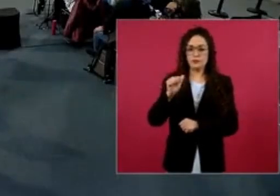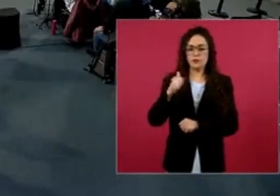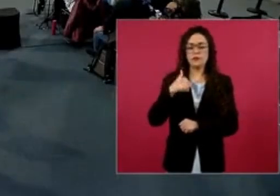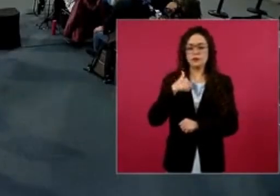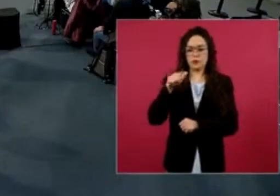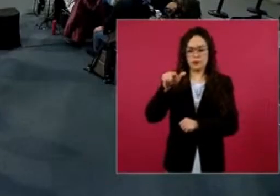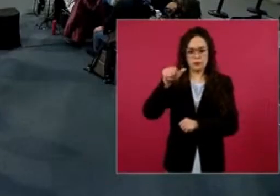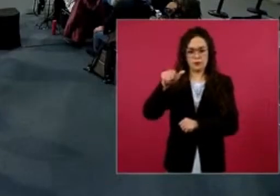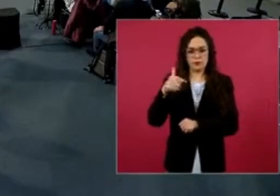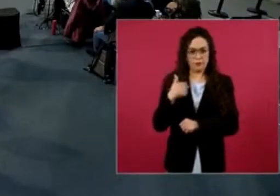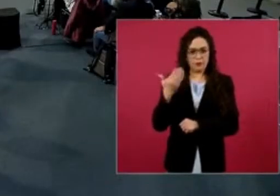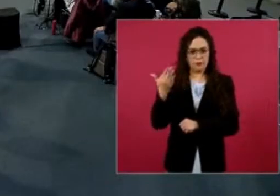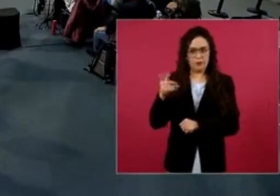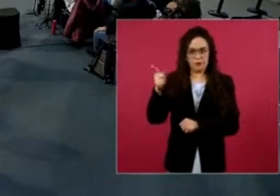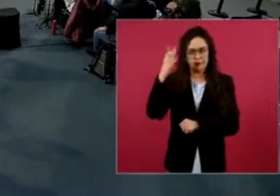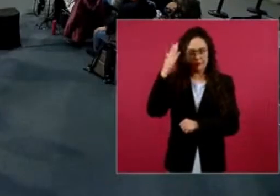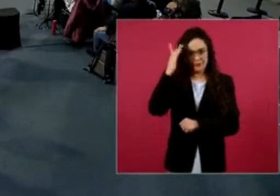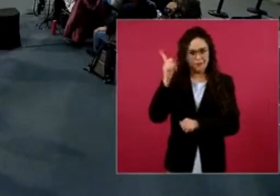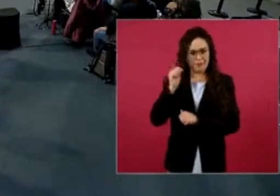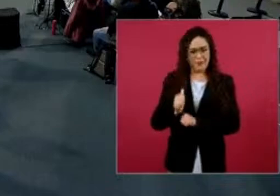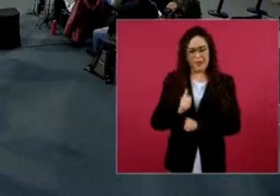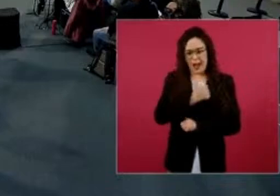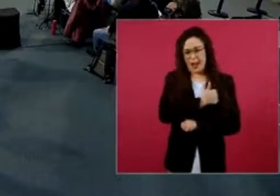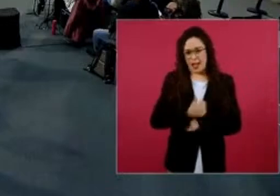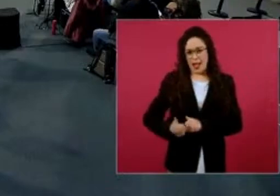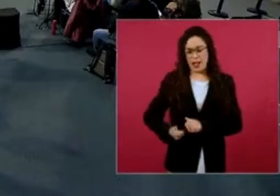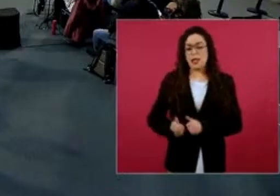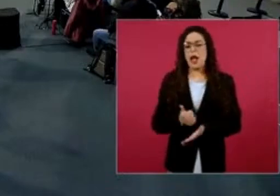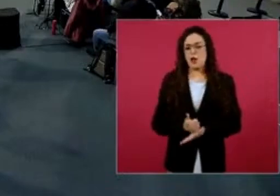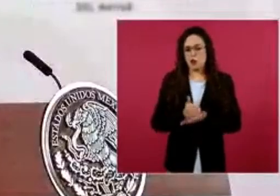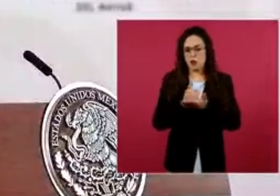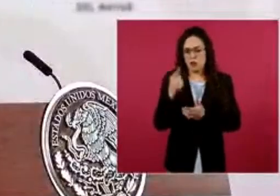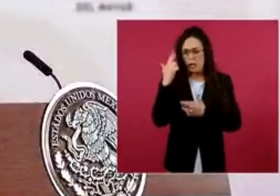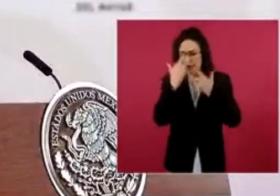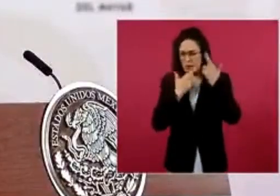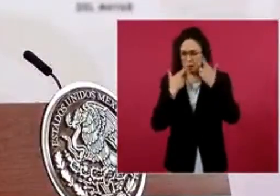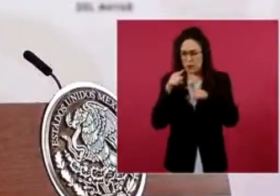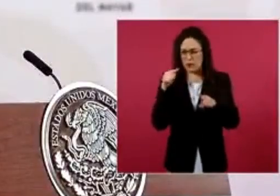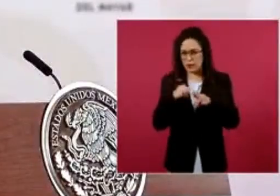alcalde, que nos ayude a ver esto.